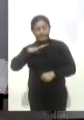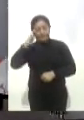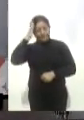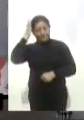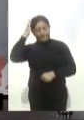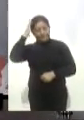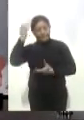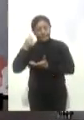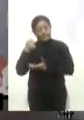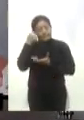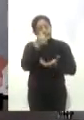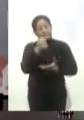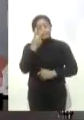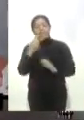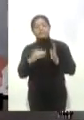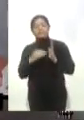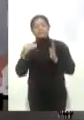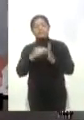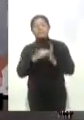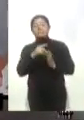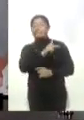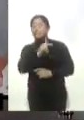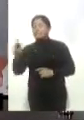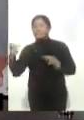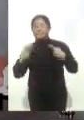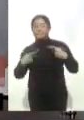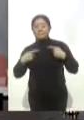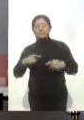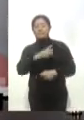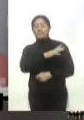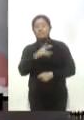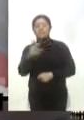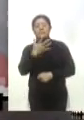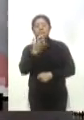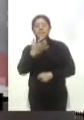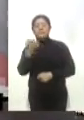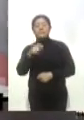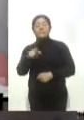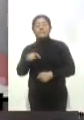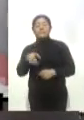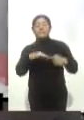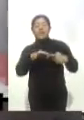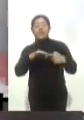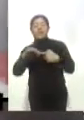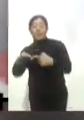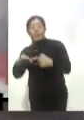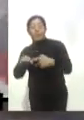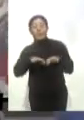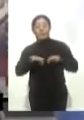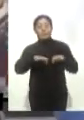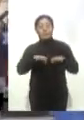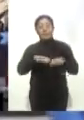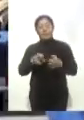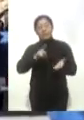entrega de 2 millones de pesos a 500 guías de turistas y monitores del Santuario de las Luciérnagas.